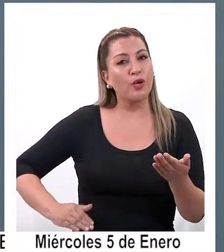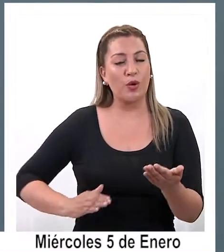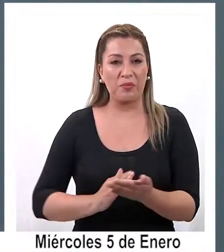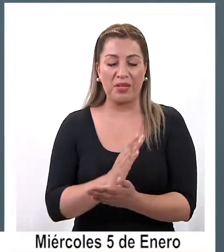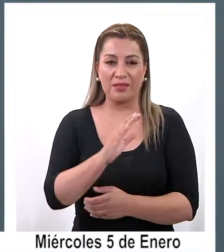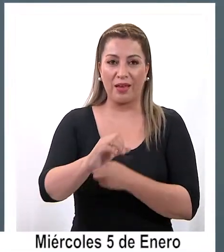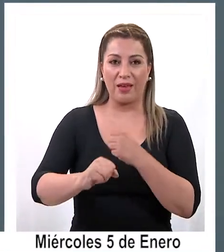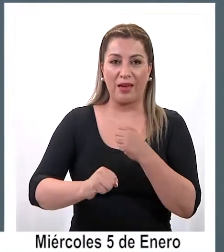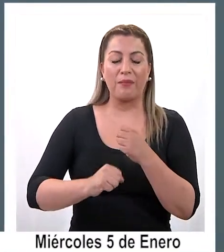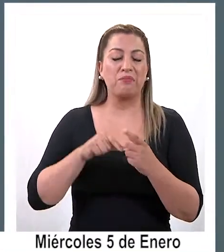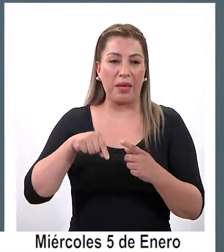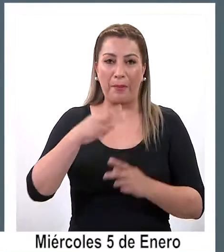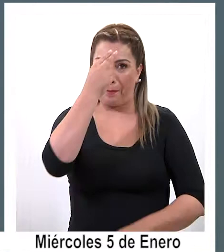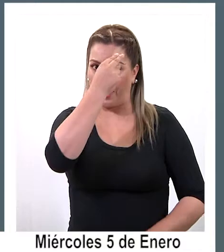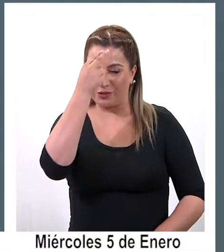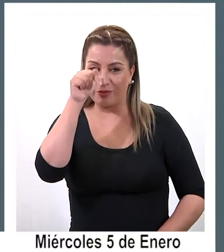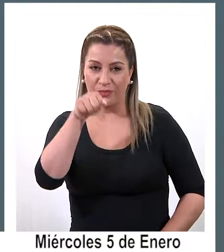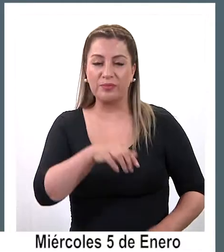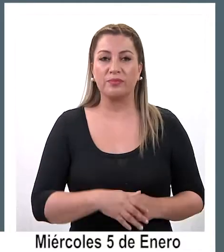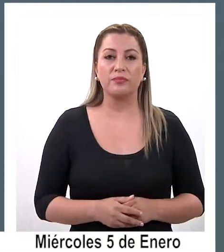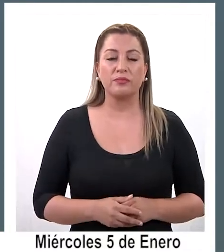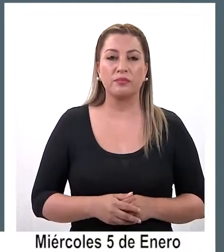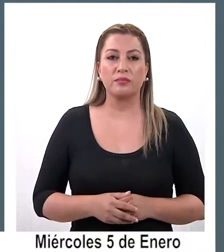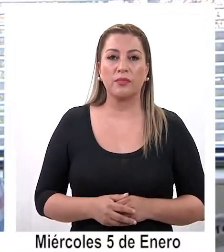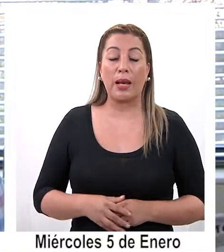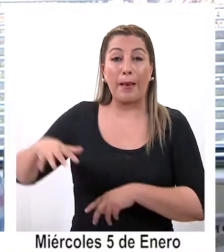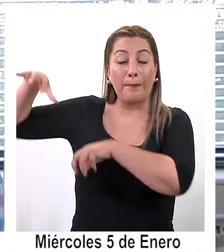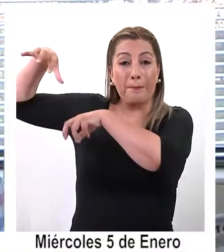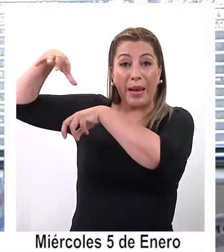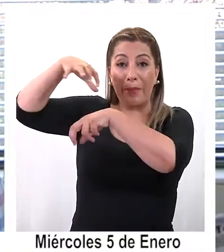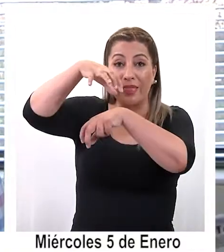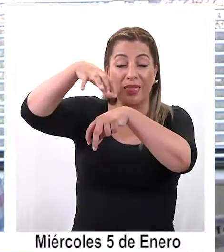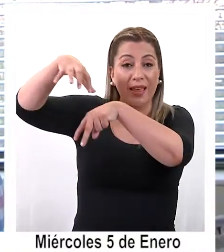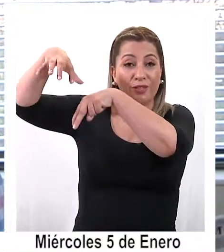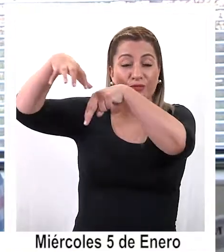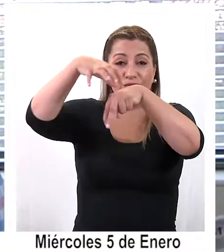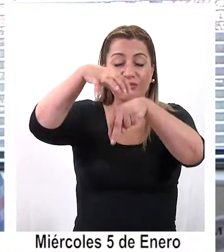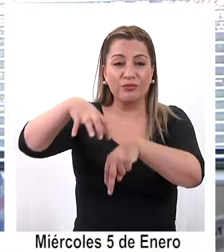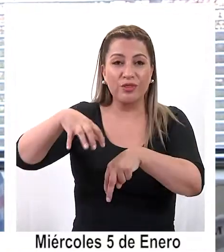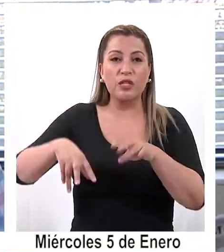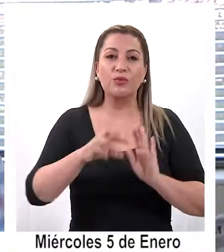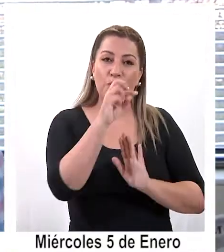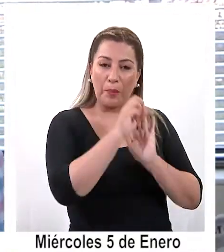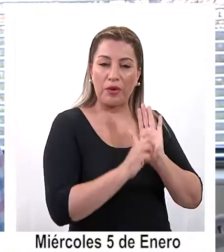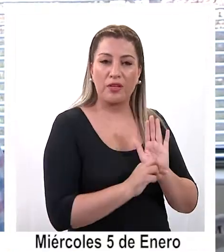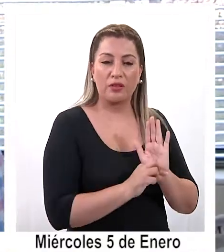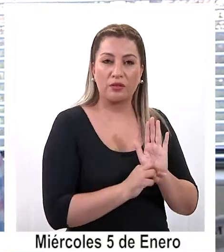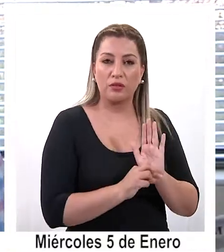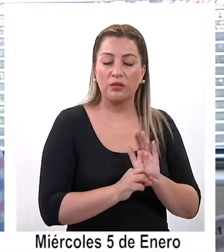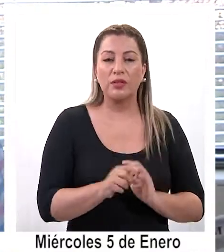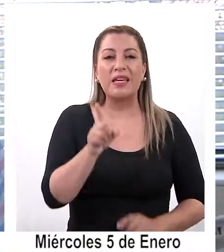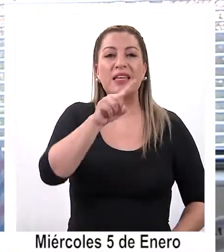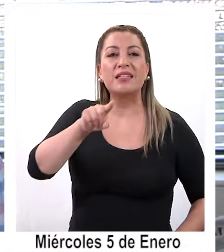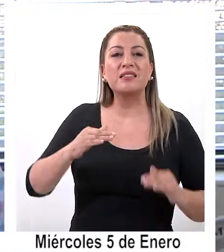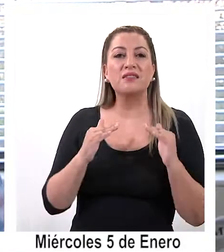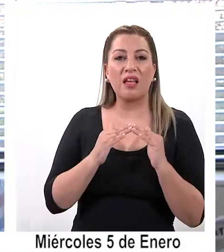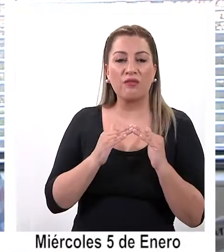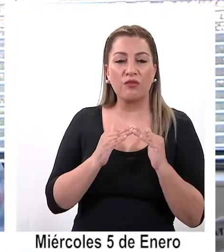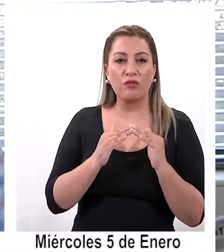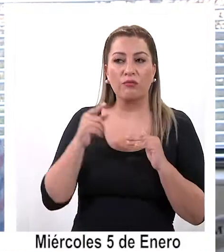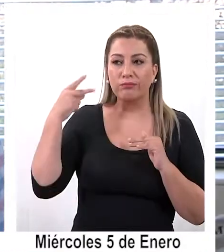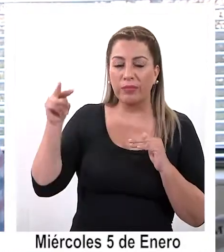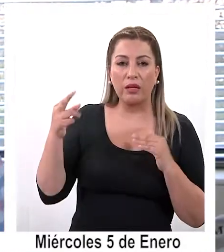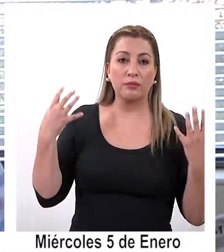principios de marzo. El Parque Parapente fue un proyecto de Servio, que